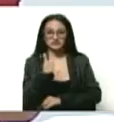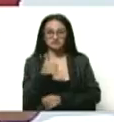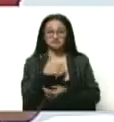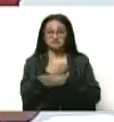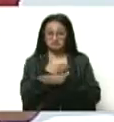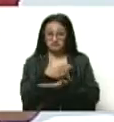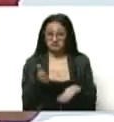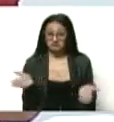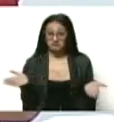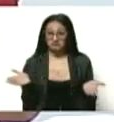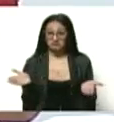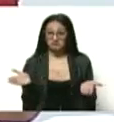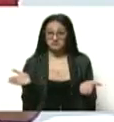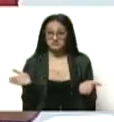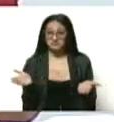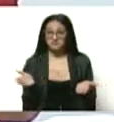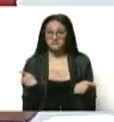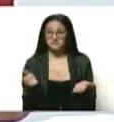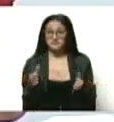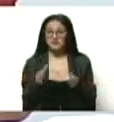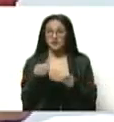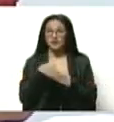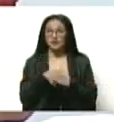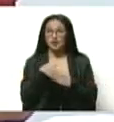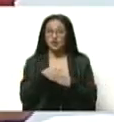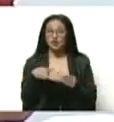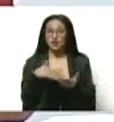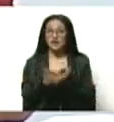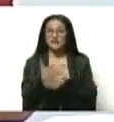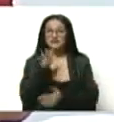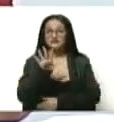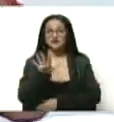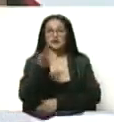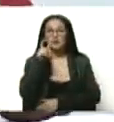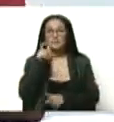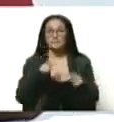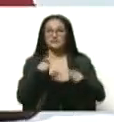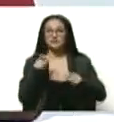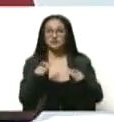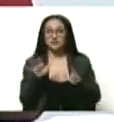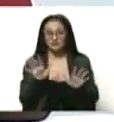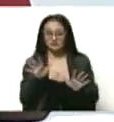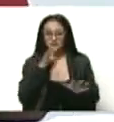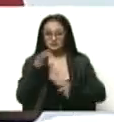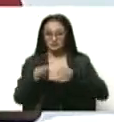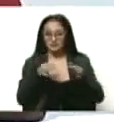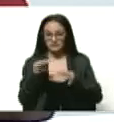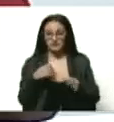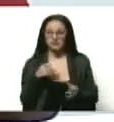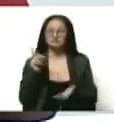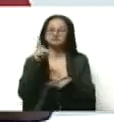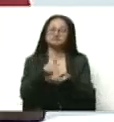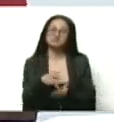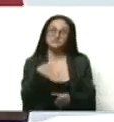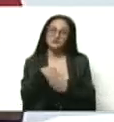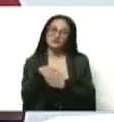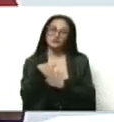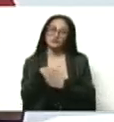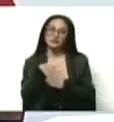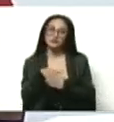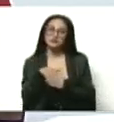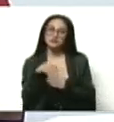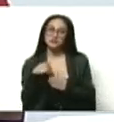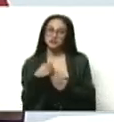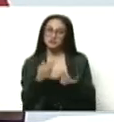posibilidad que los votos lleguen hasta 5 personas. Me explico, yo voy a mi centro de votación y mi tarea es votar